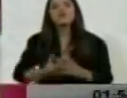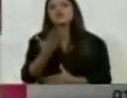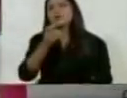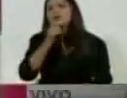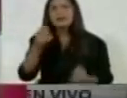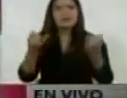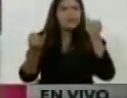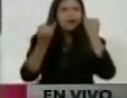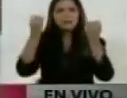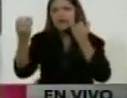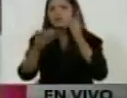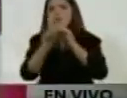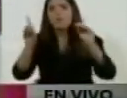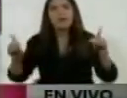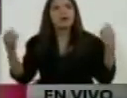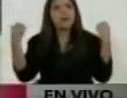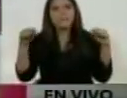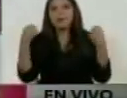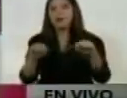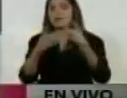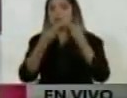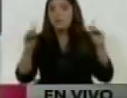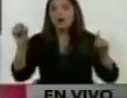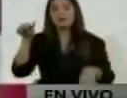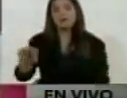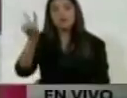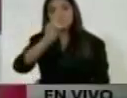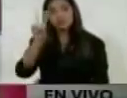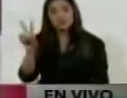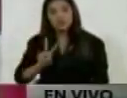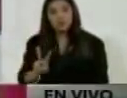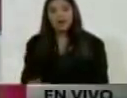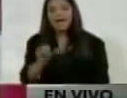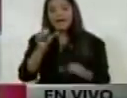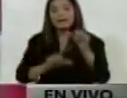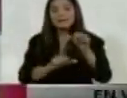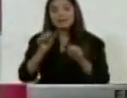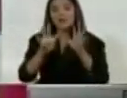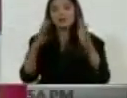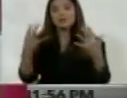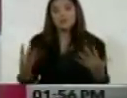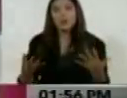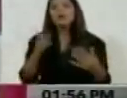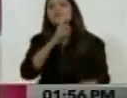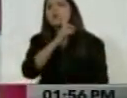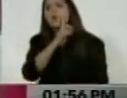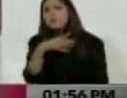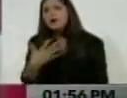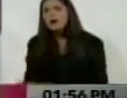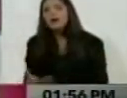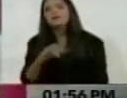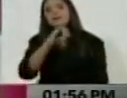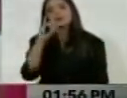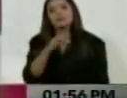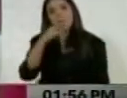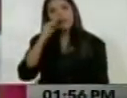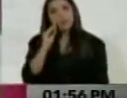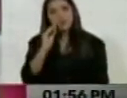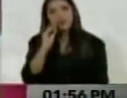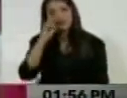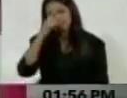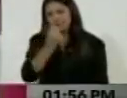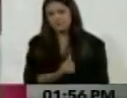ideas democráticas, de la práctica democrática en Venezuela en el siglo XIX, se llama Ezequiel Zamora.